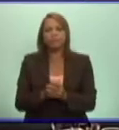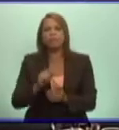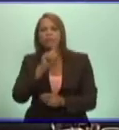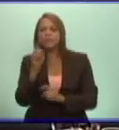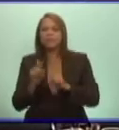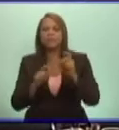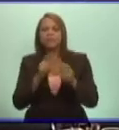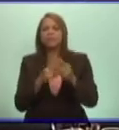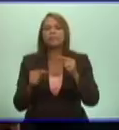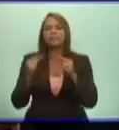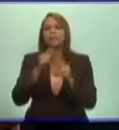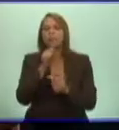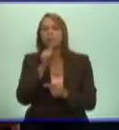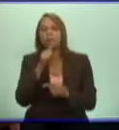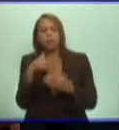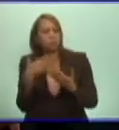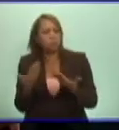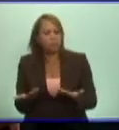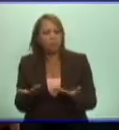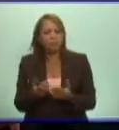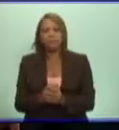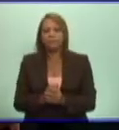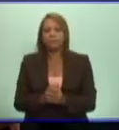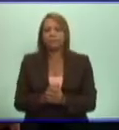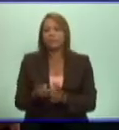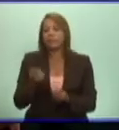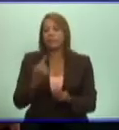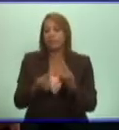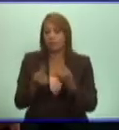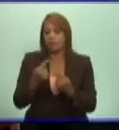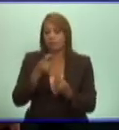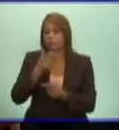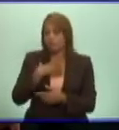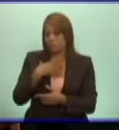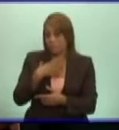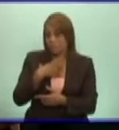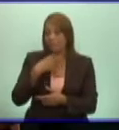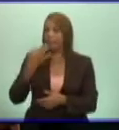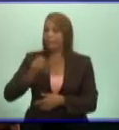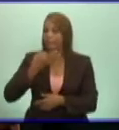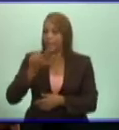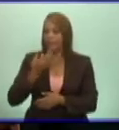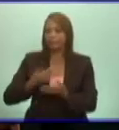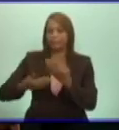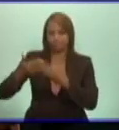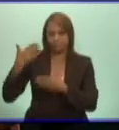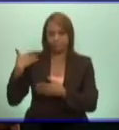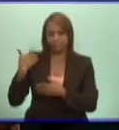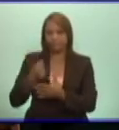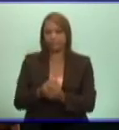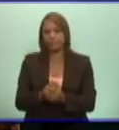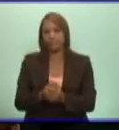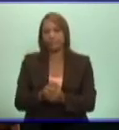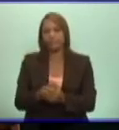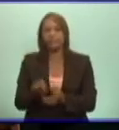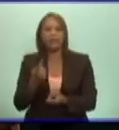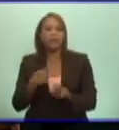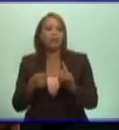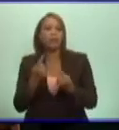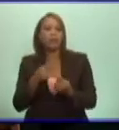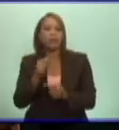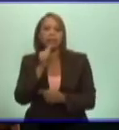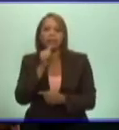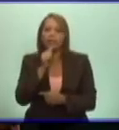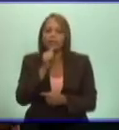que se han manejado, profesora? Bien, aún nosotros tratamos de explicar en el panel anterior algunas, o sea, las